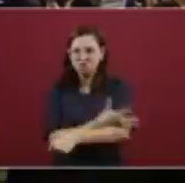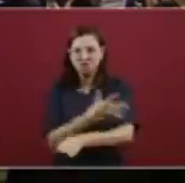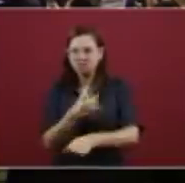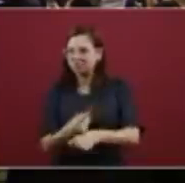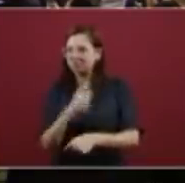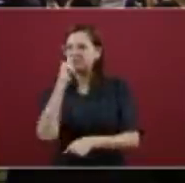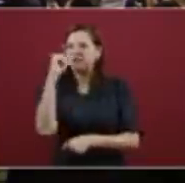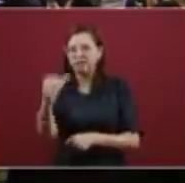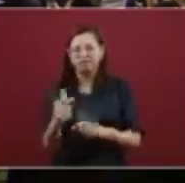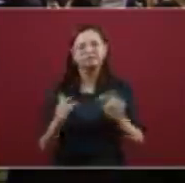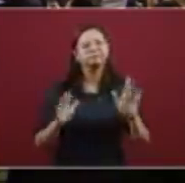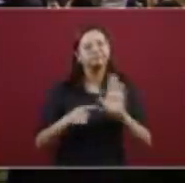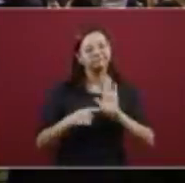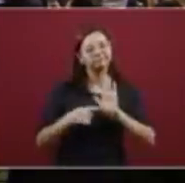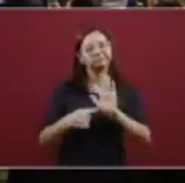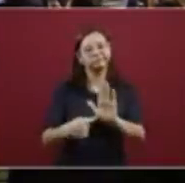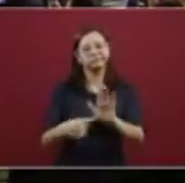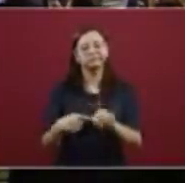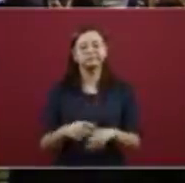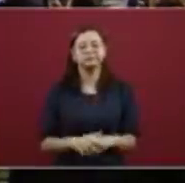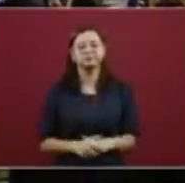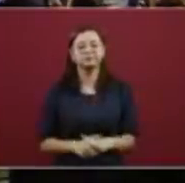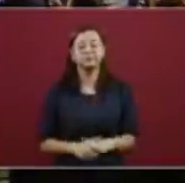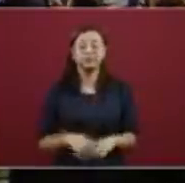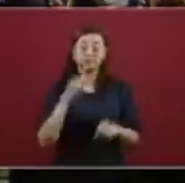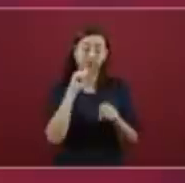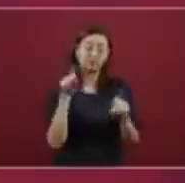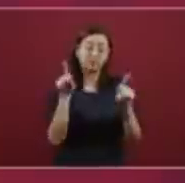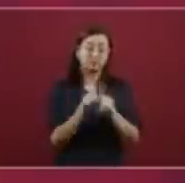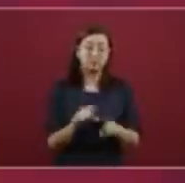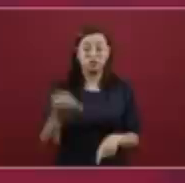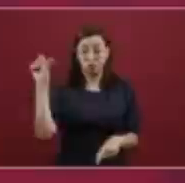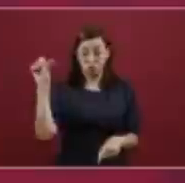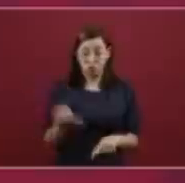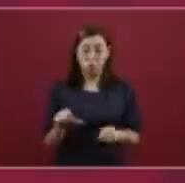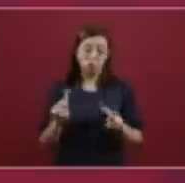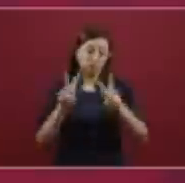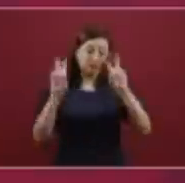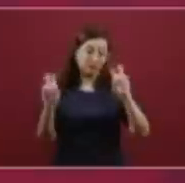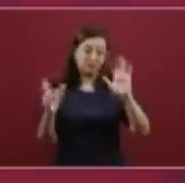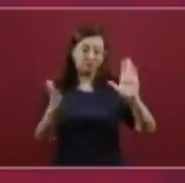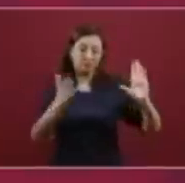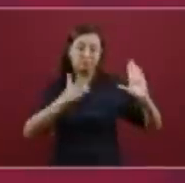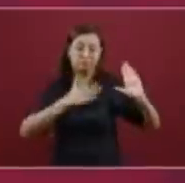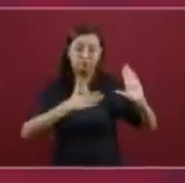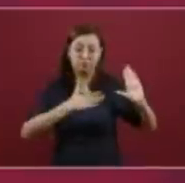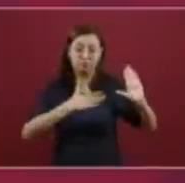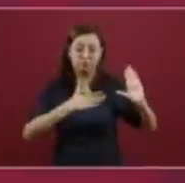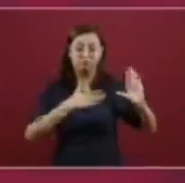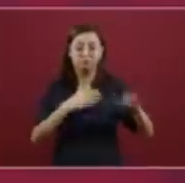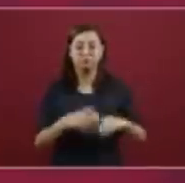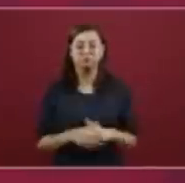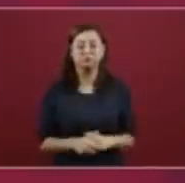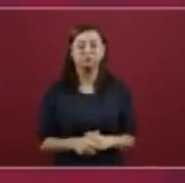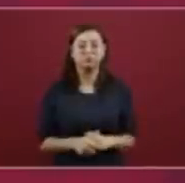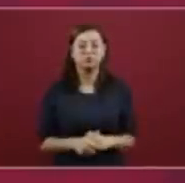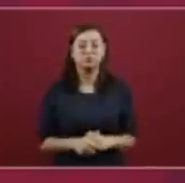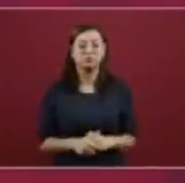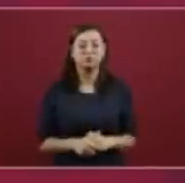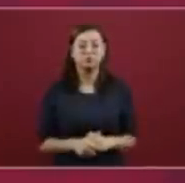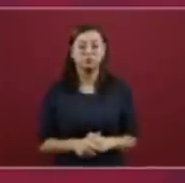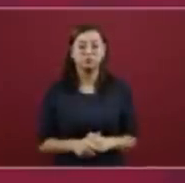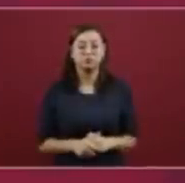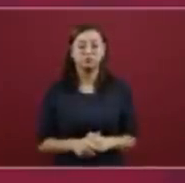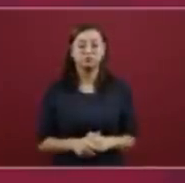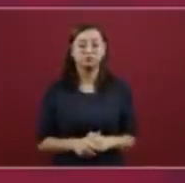hoy vamos a dar a conocer un compromiso que hicimos, mejor dicho, vamos a cumplir con